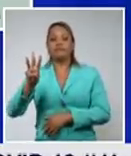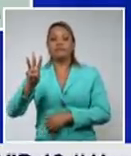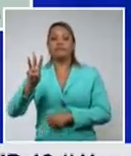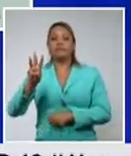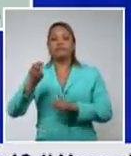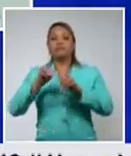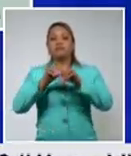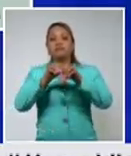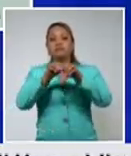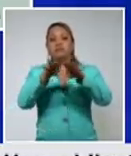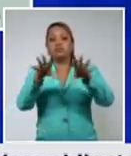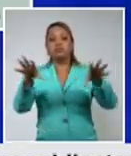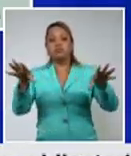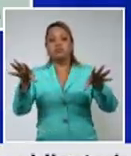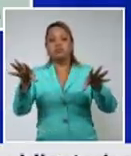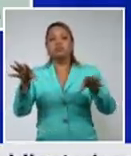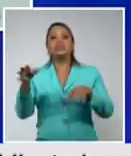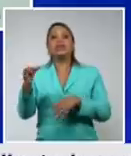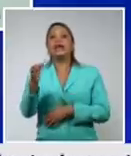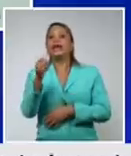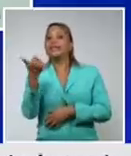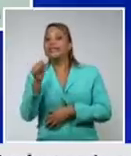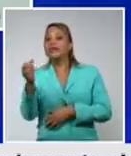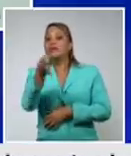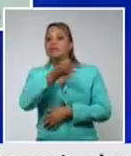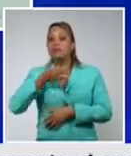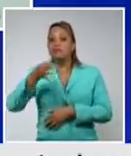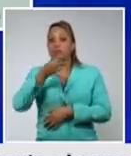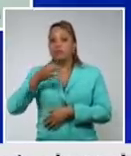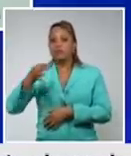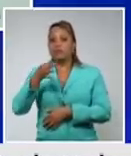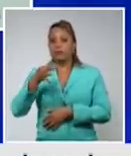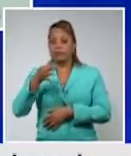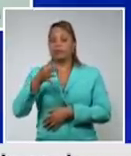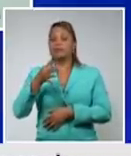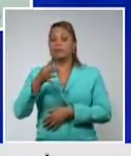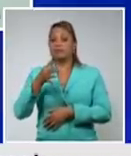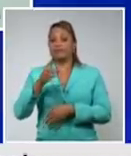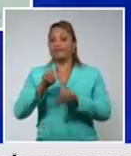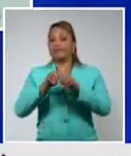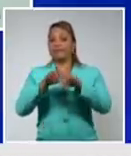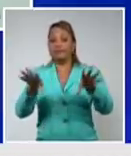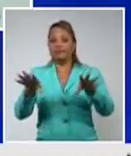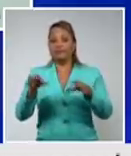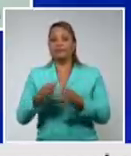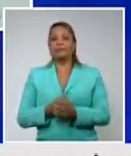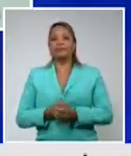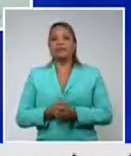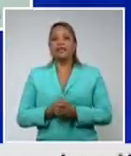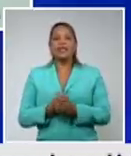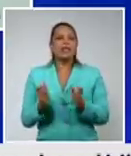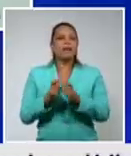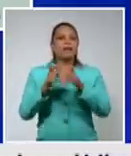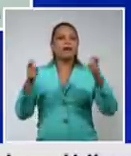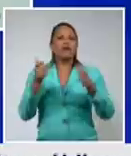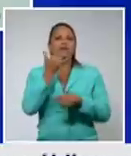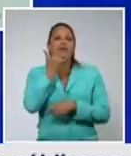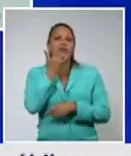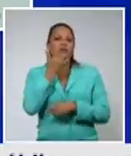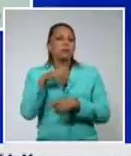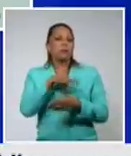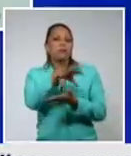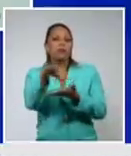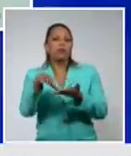dispersión importante en 10 de sus 11 municipios. En la mayor afectación, la mayor